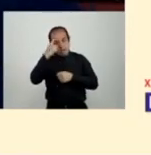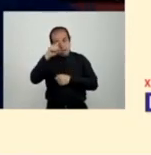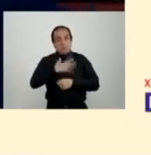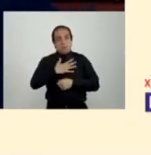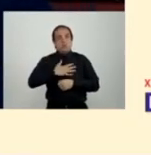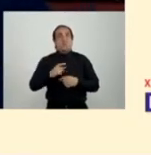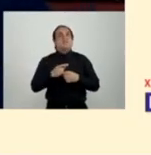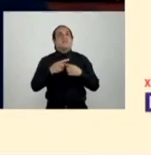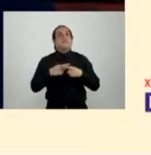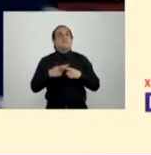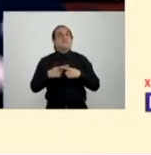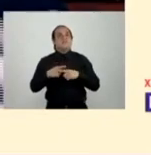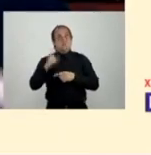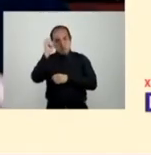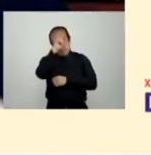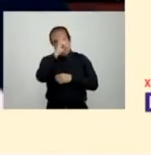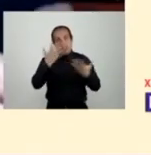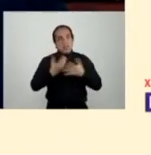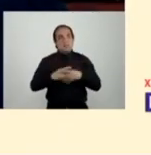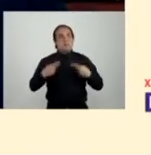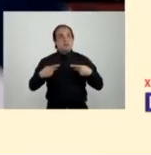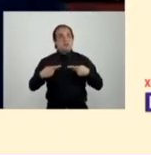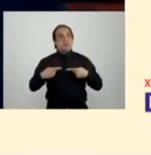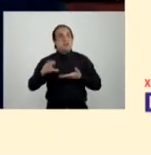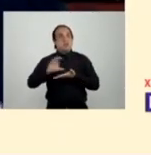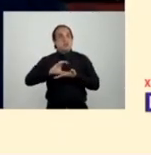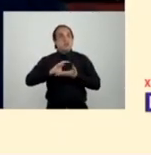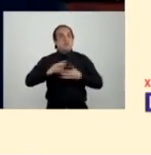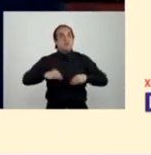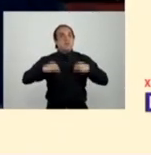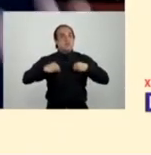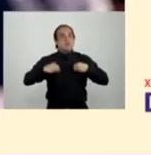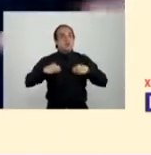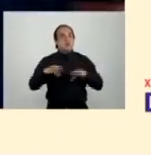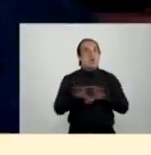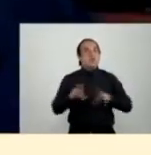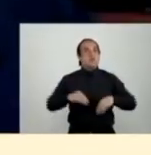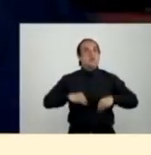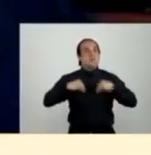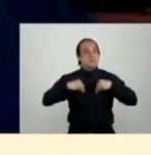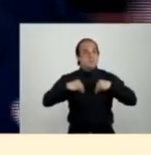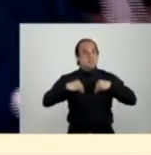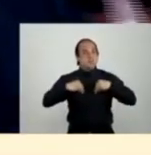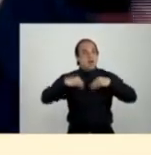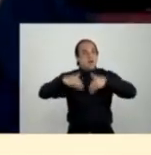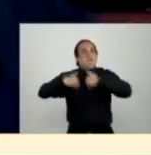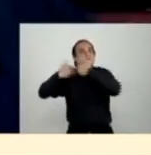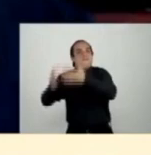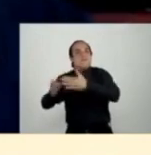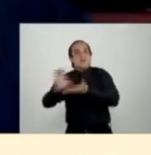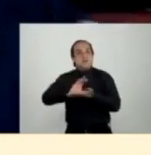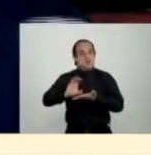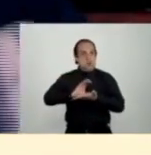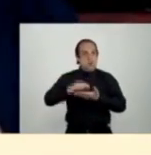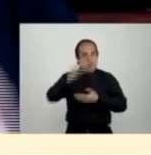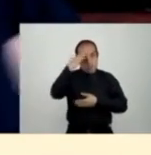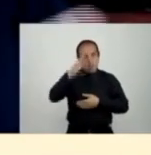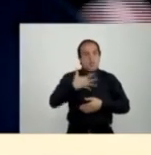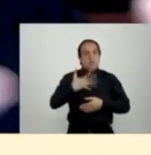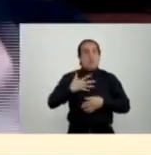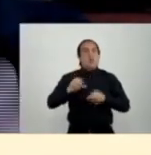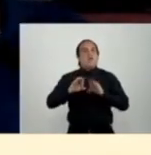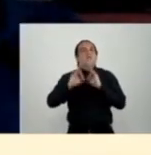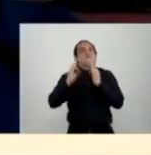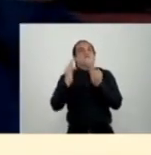haya personajes colombianos, pero como yo viví tanto tiempo fuera de Colombia, yo sabía que había una forma de narrar también